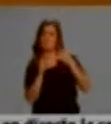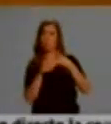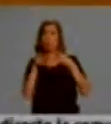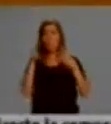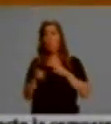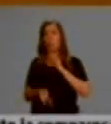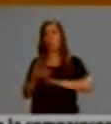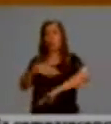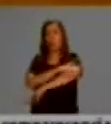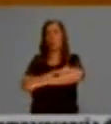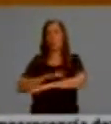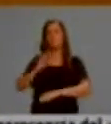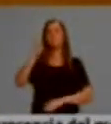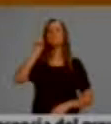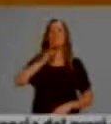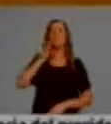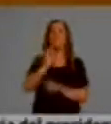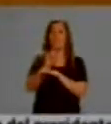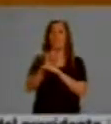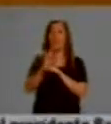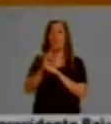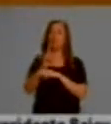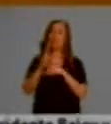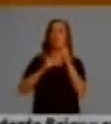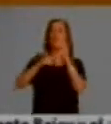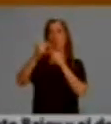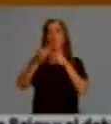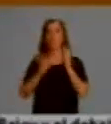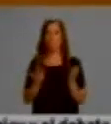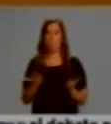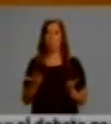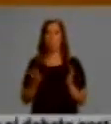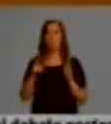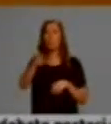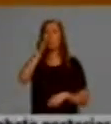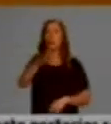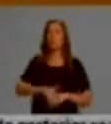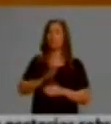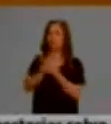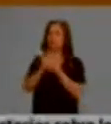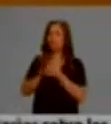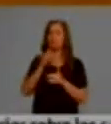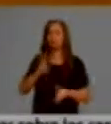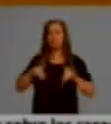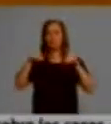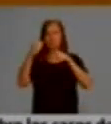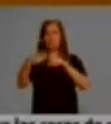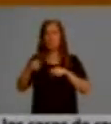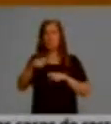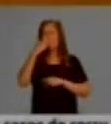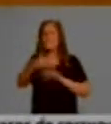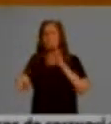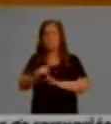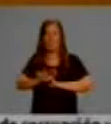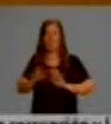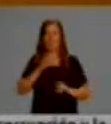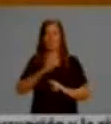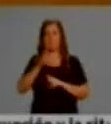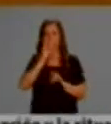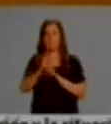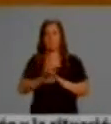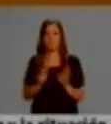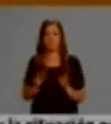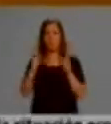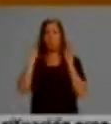su Gobierno sobre una gran mentira a los ciudadanos. La violación de lo que prometieron a los ciudadanos es una auténtica estafa electoral.